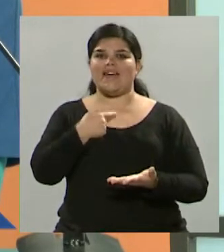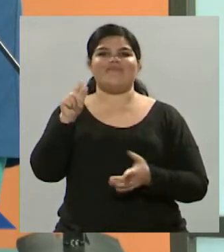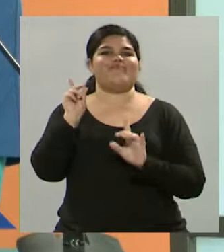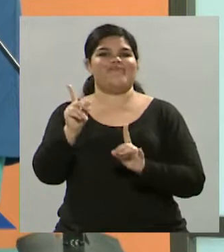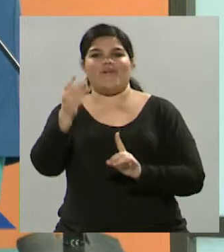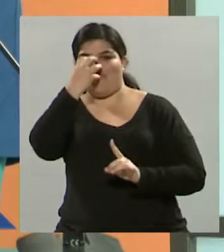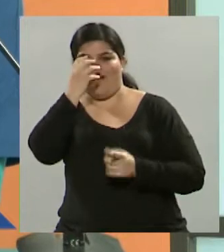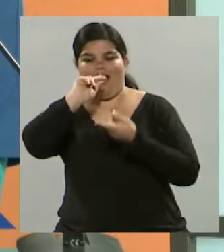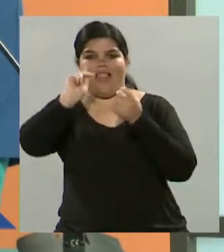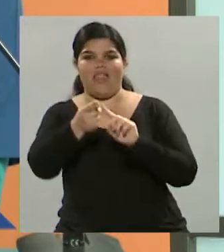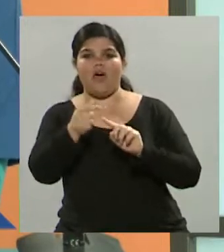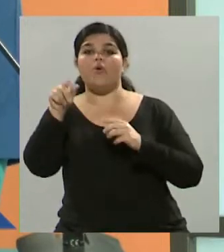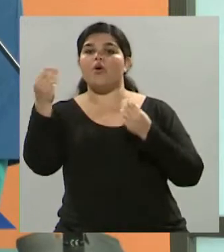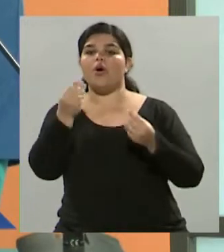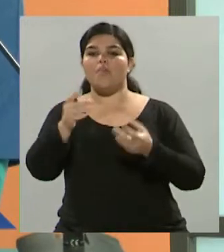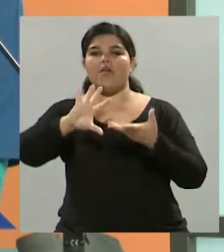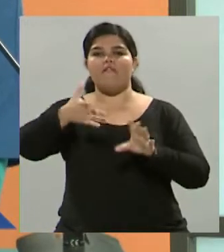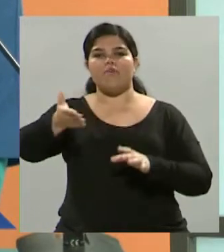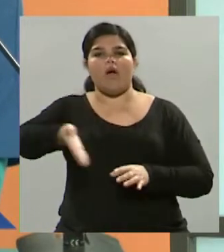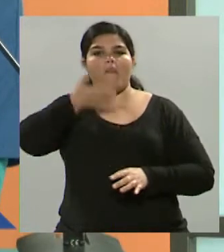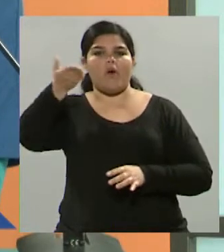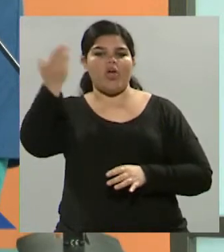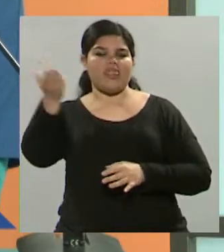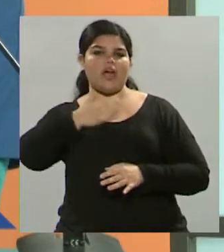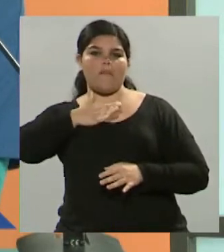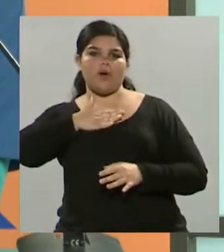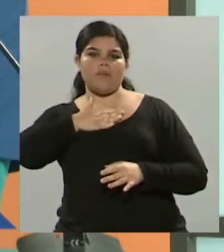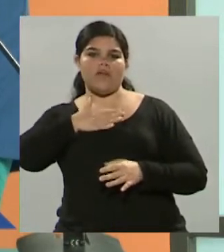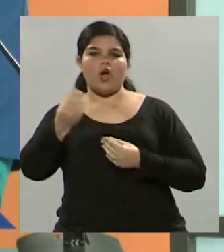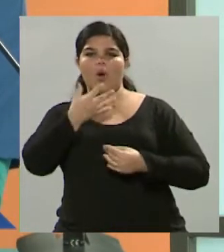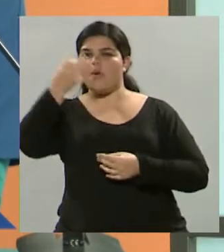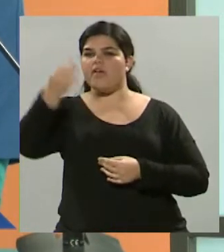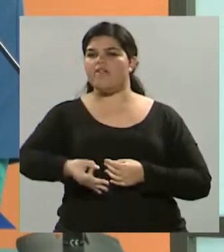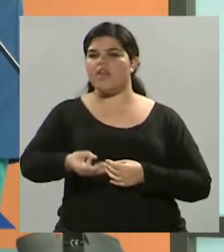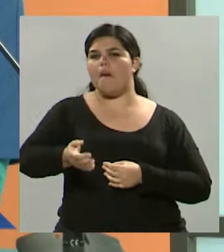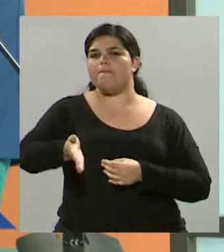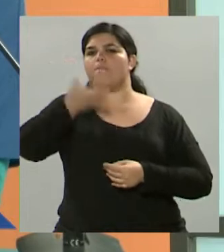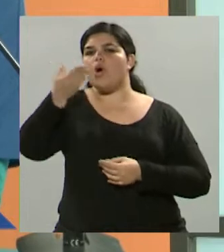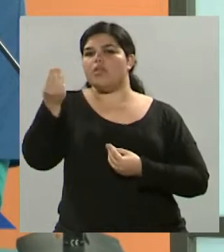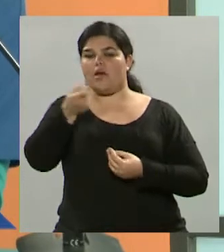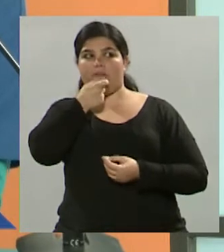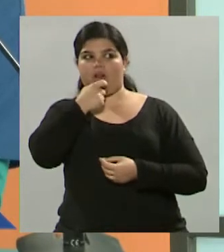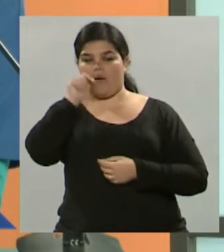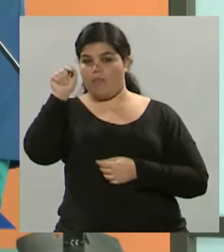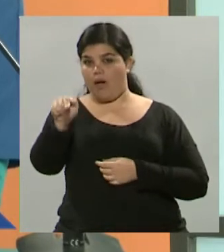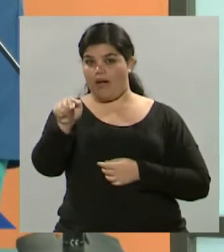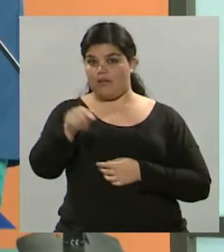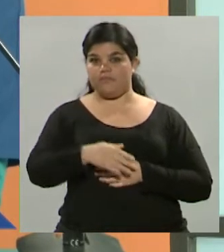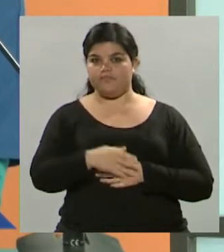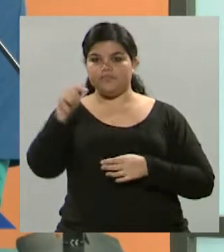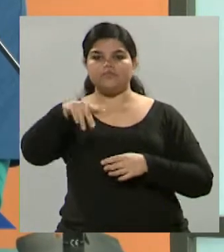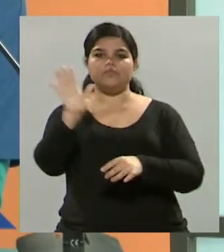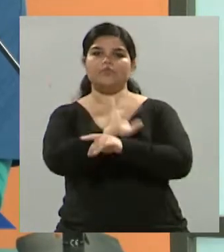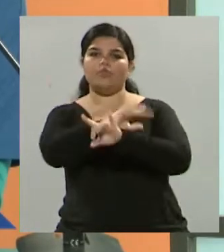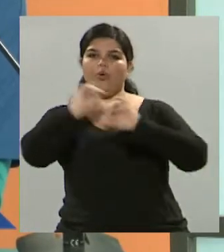mucho que ver como con una mirada poética propia de la realidad. Lo que estamos viendo ahora, por ejemplo, es un corto